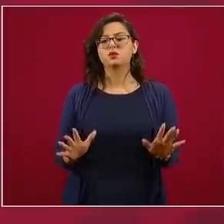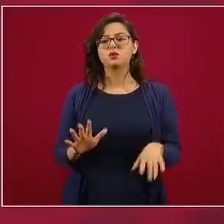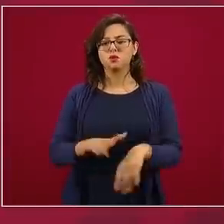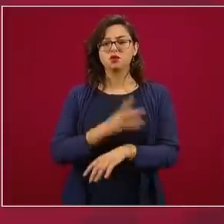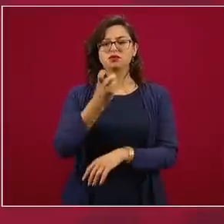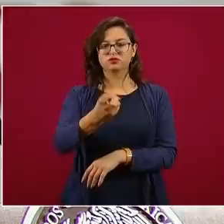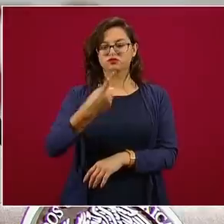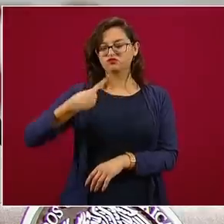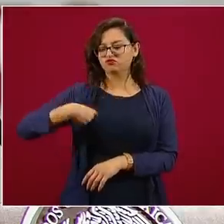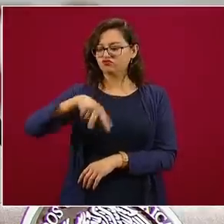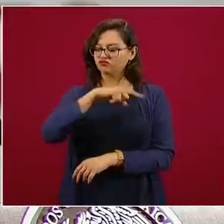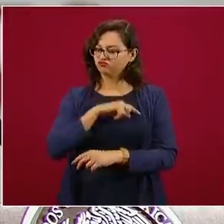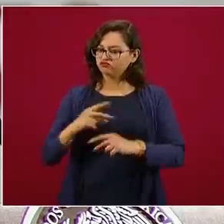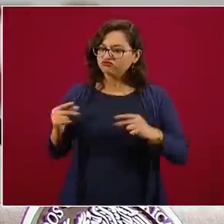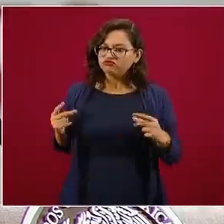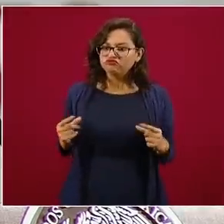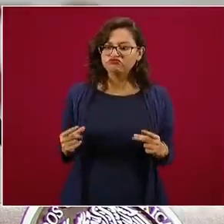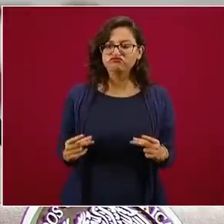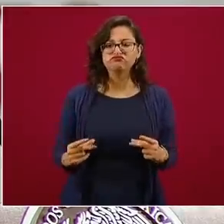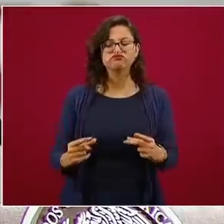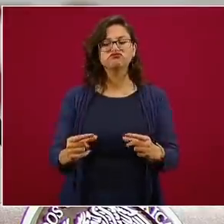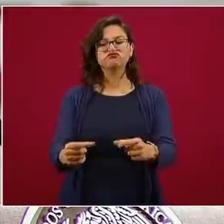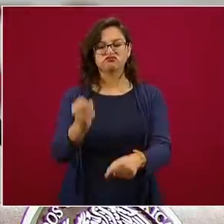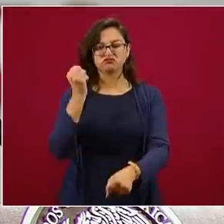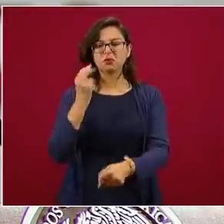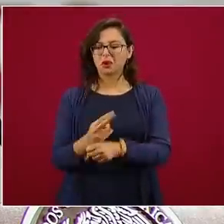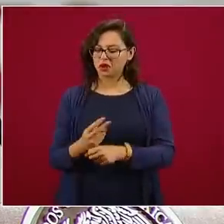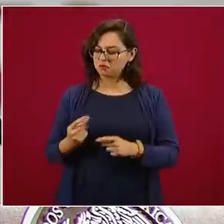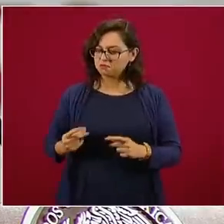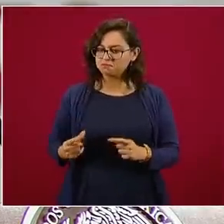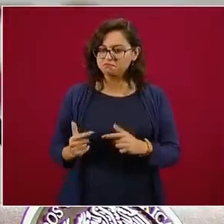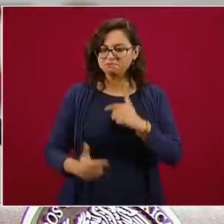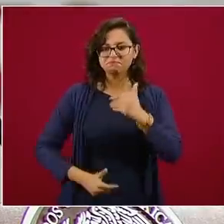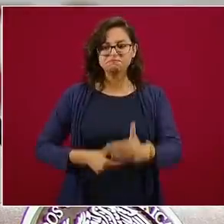vanguardia de este proceso.